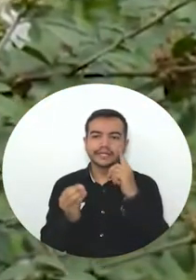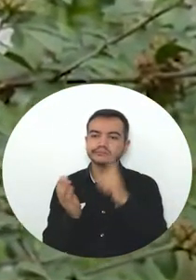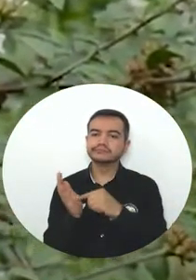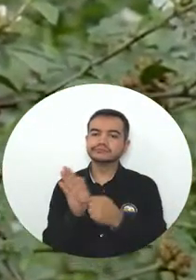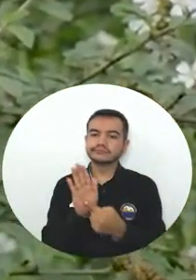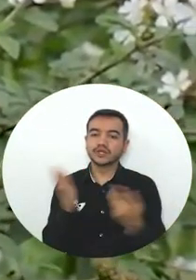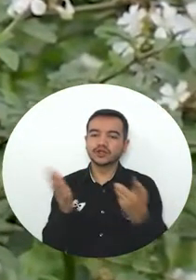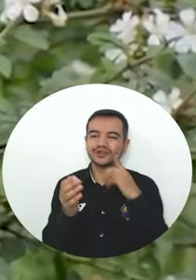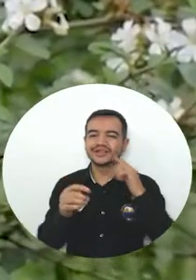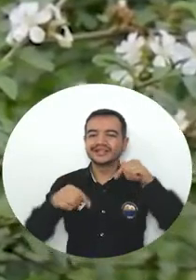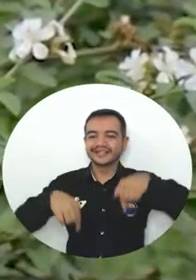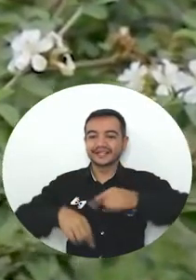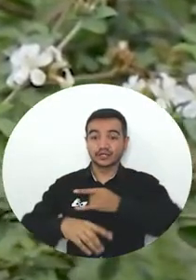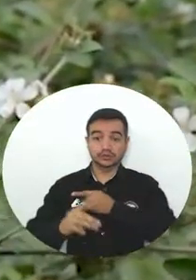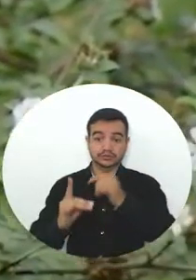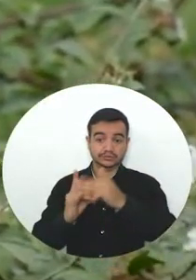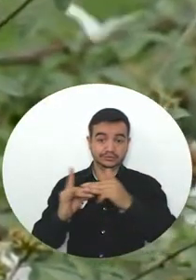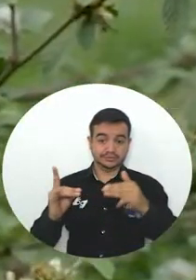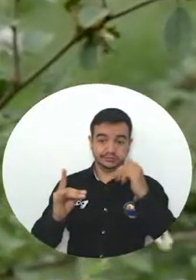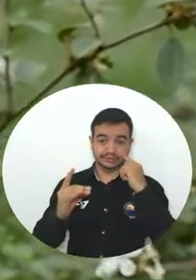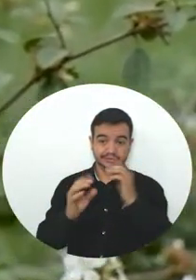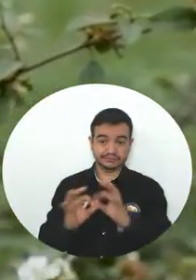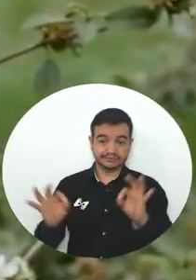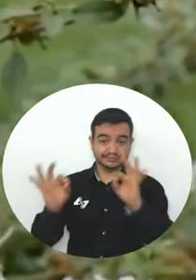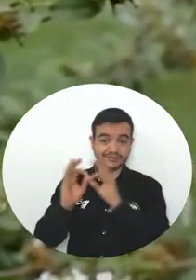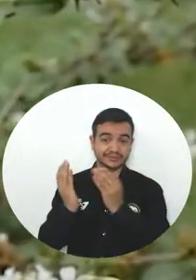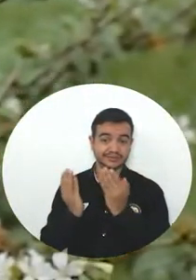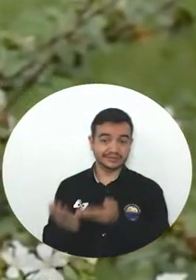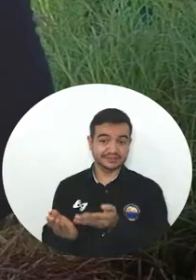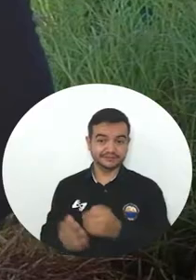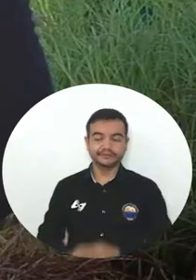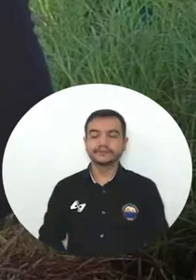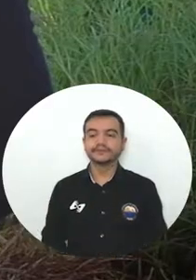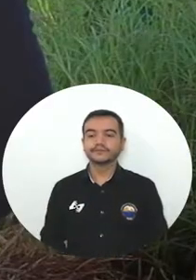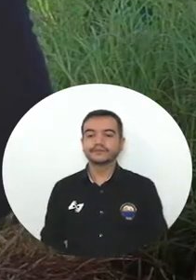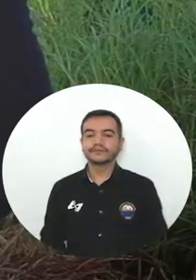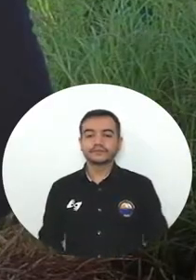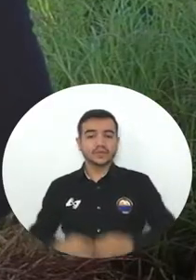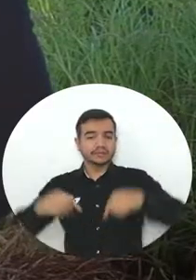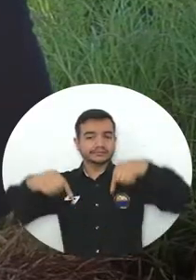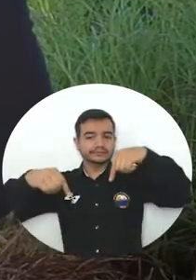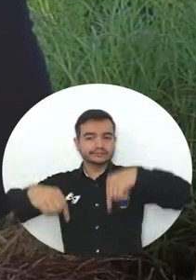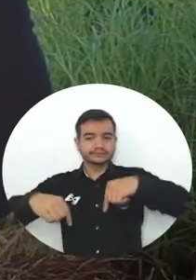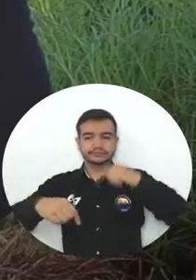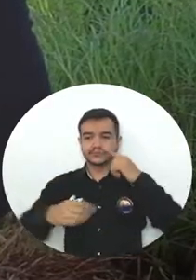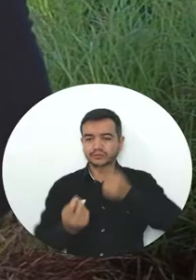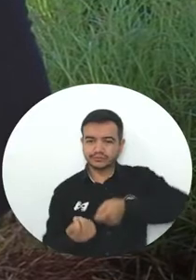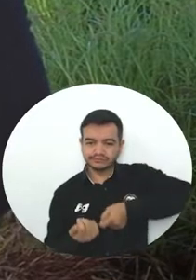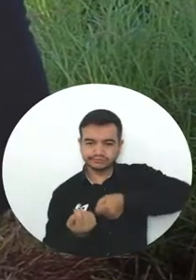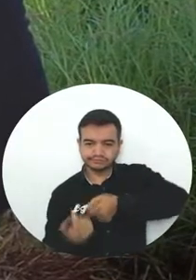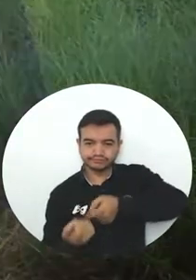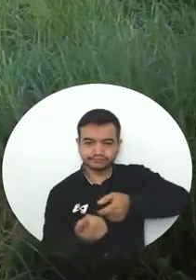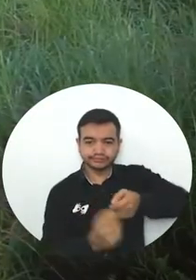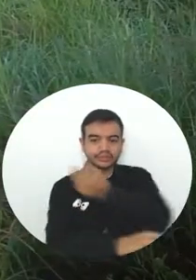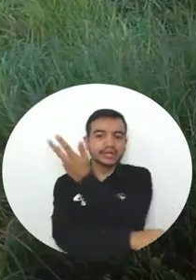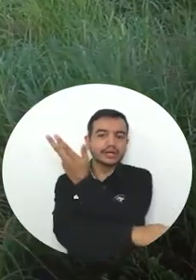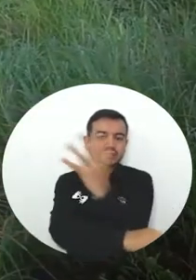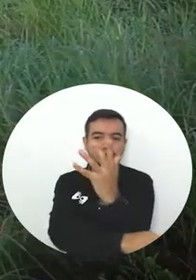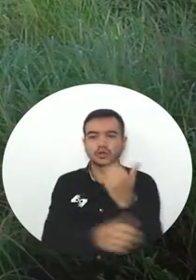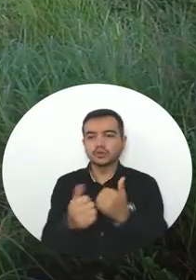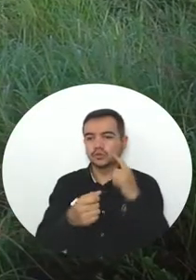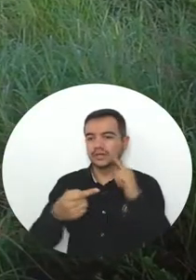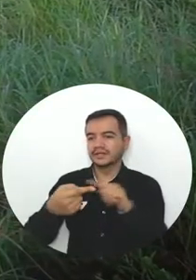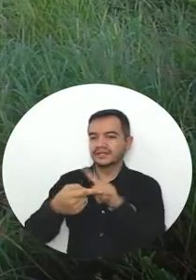y emblemático en el campus de esta casa de estudios superiores. Estamos sembrando especies nativas, donde